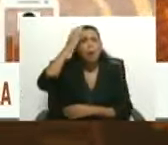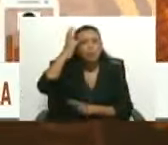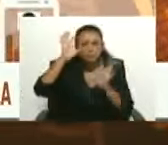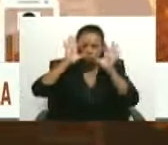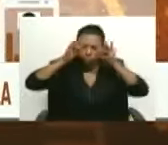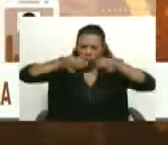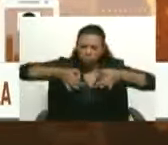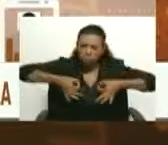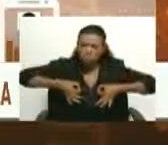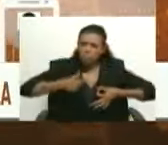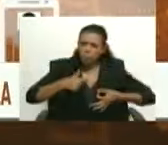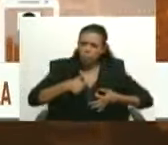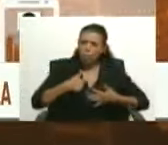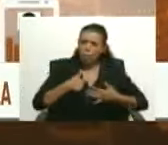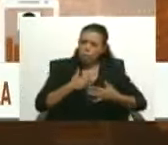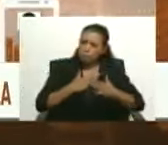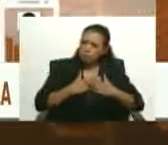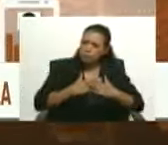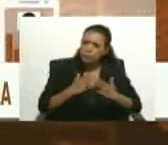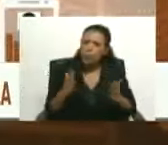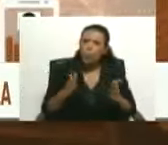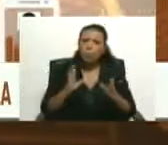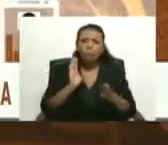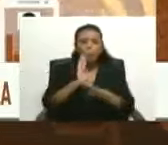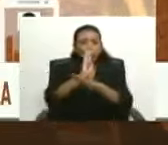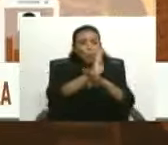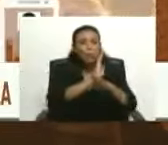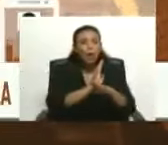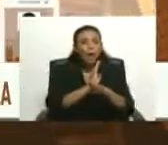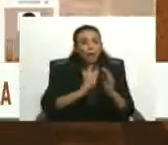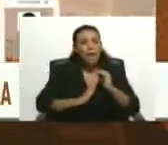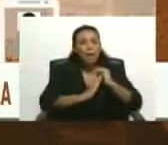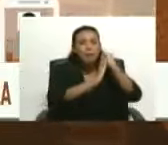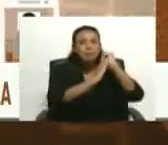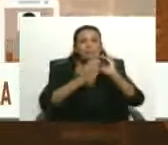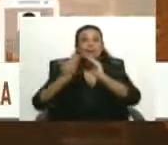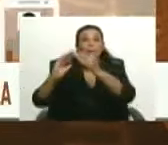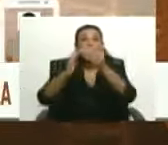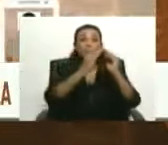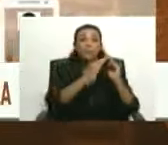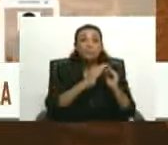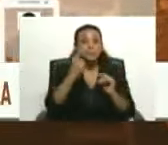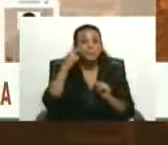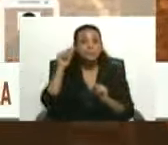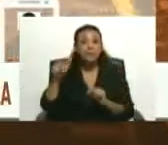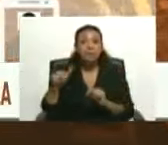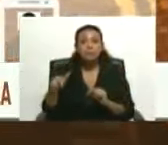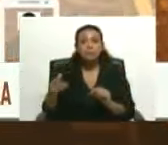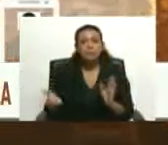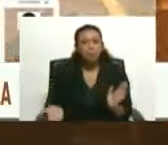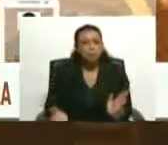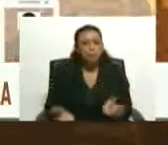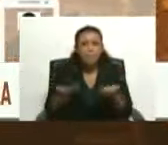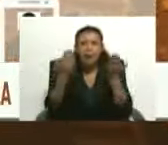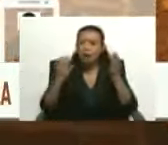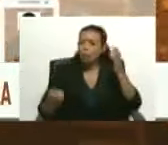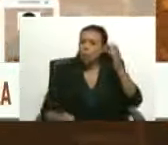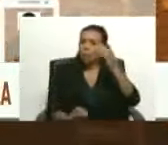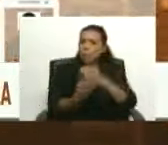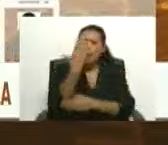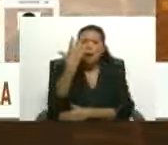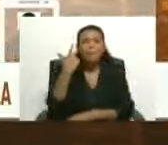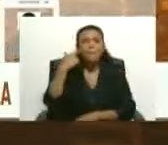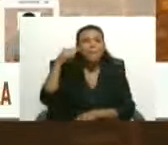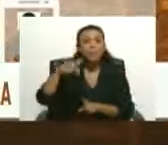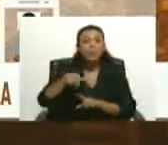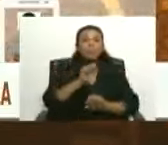esos ecomilitantes, de esos ecodirigentes, de esos ecolíderes que se van a levantar para